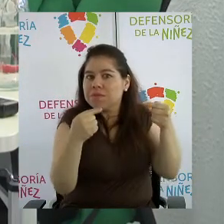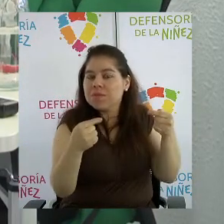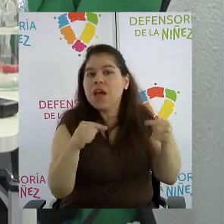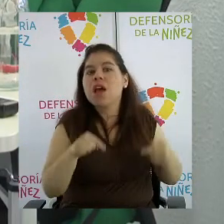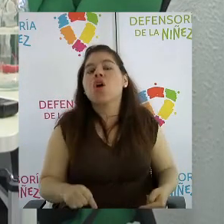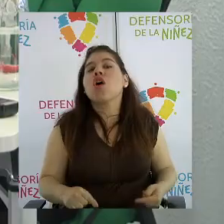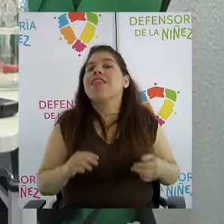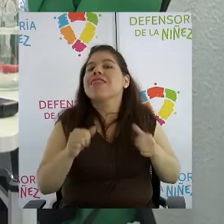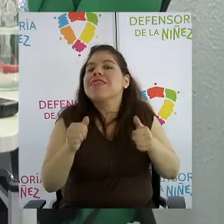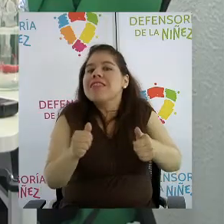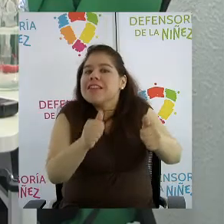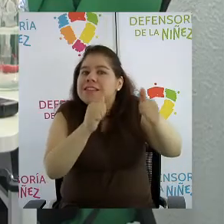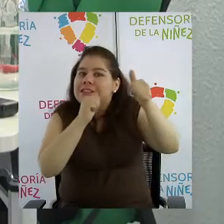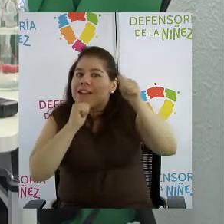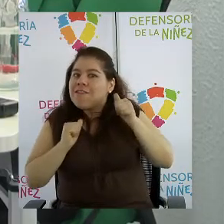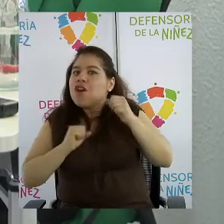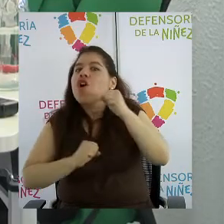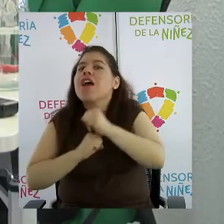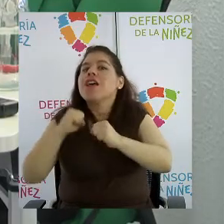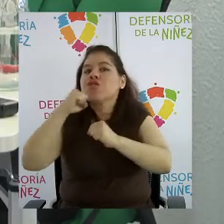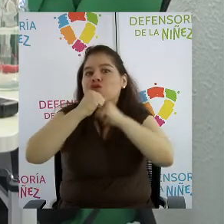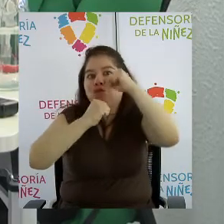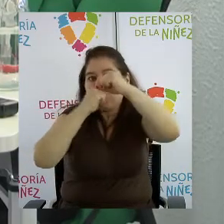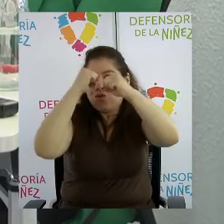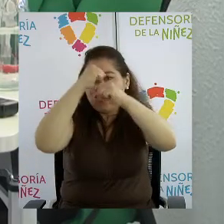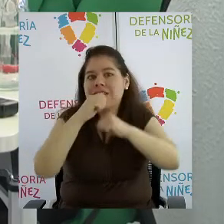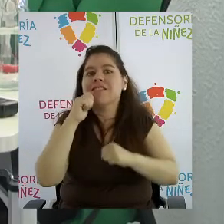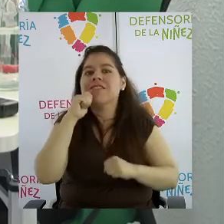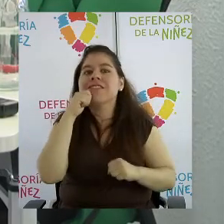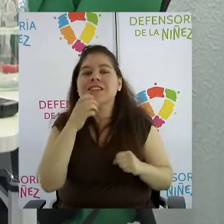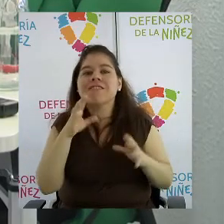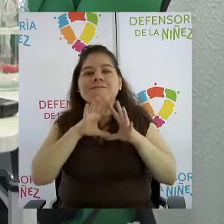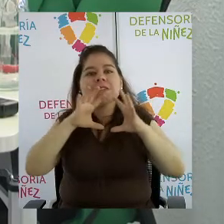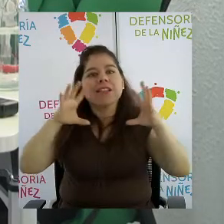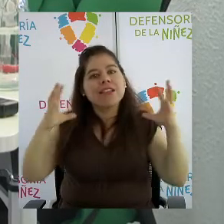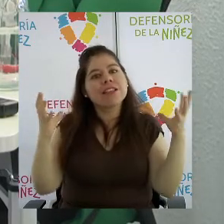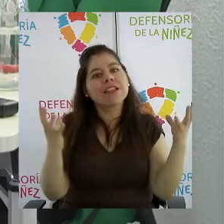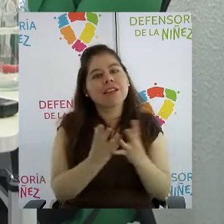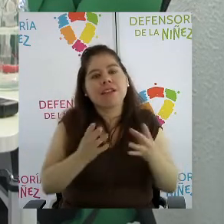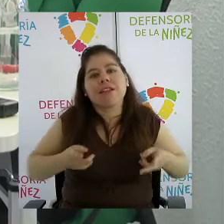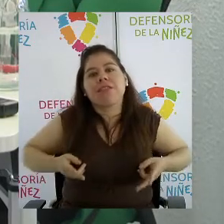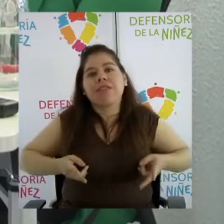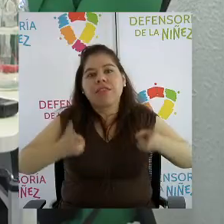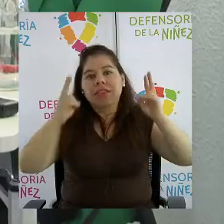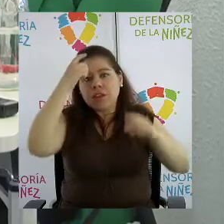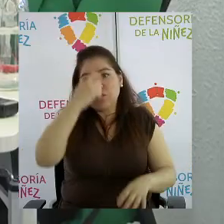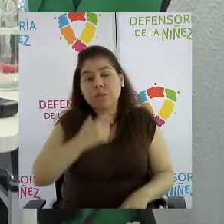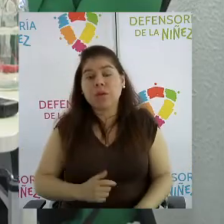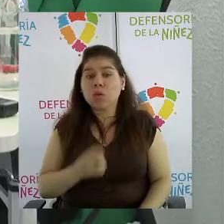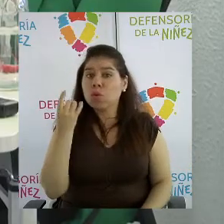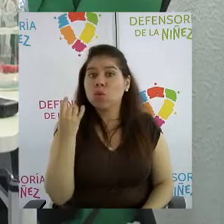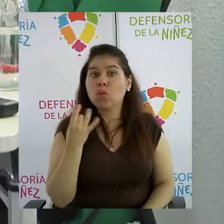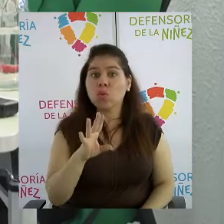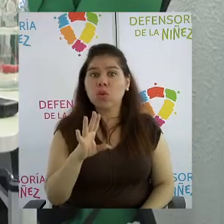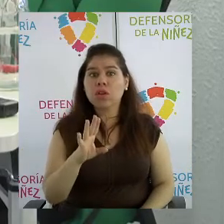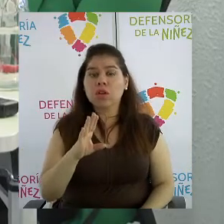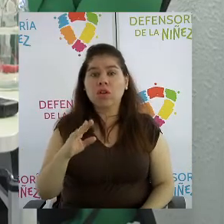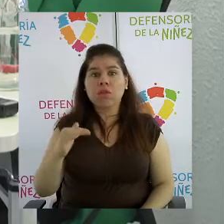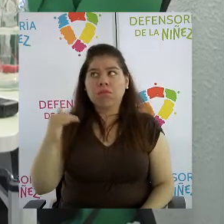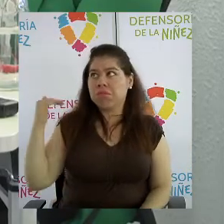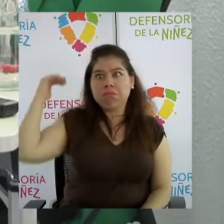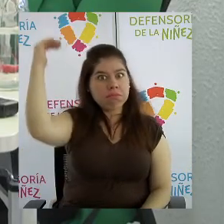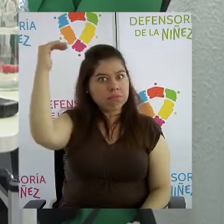estructural en la policía, que tiene que ver con integrar los derechos humanos no solo en el alto mando, porque yo no